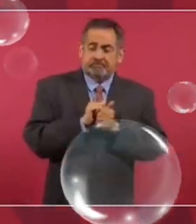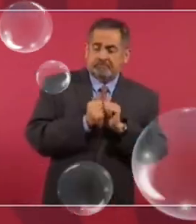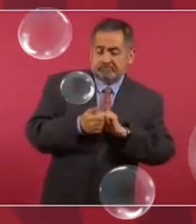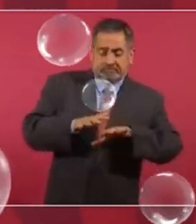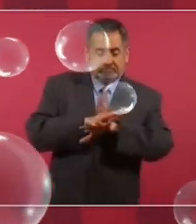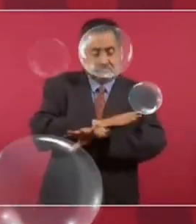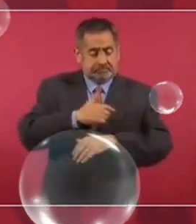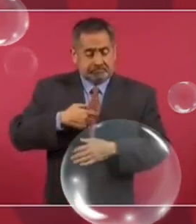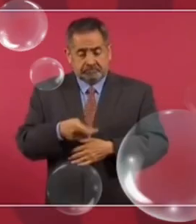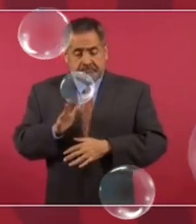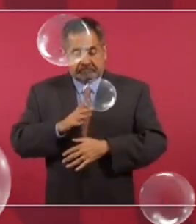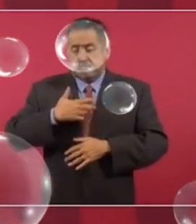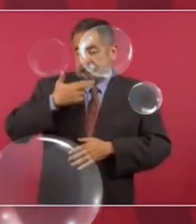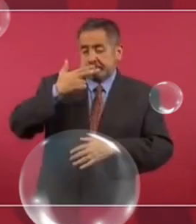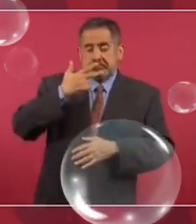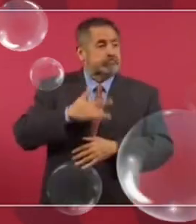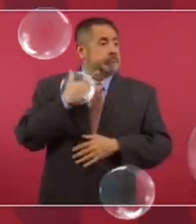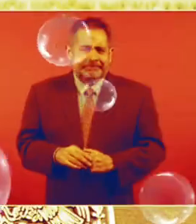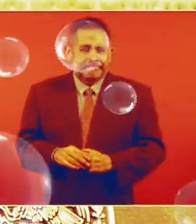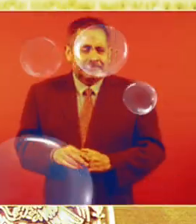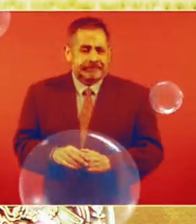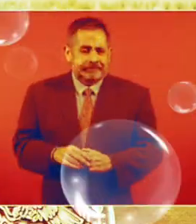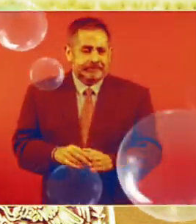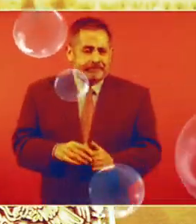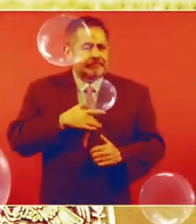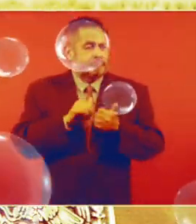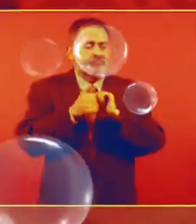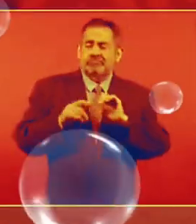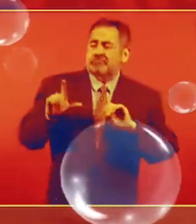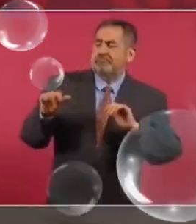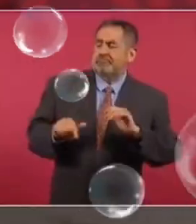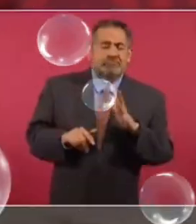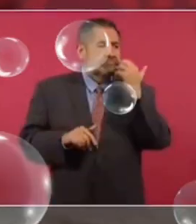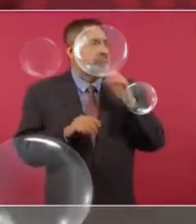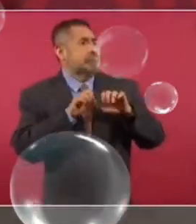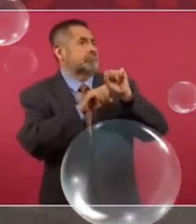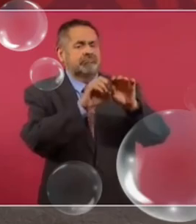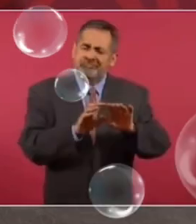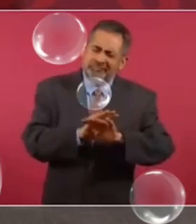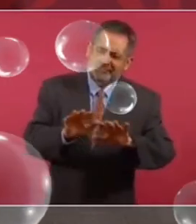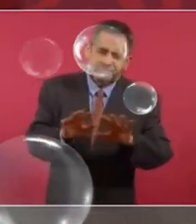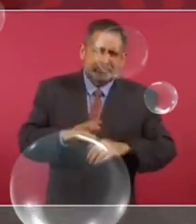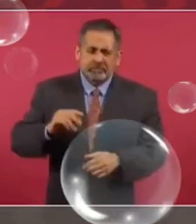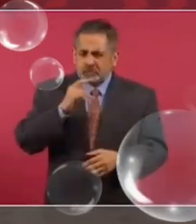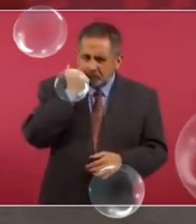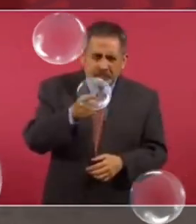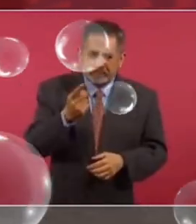actitud de supuesta superioridad. Se van volviendo ladinos. Y nosotros queremos